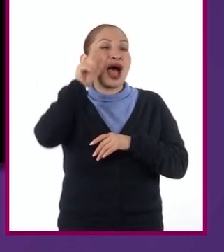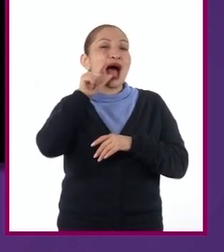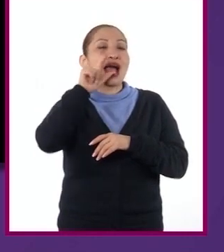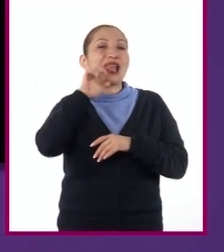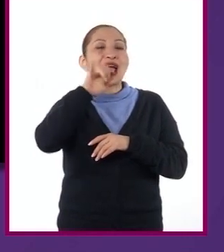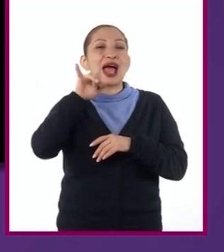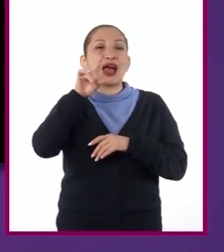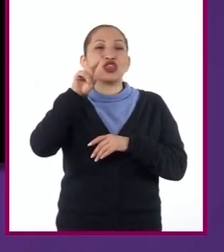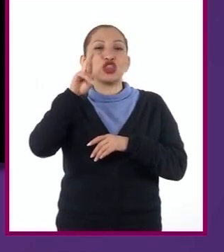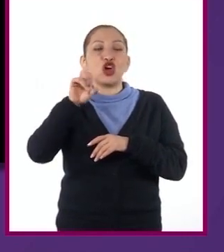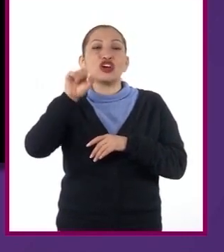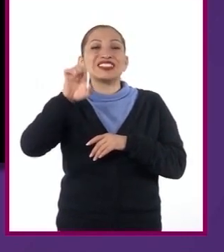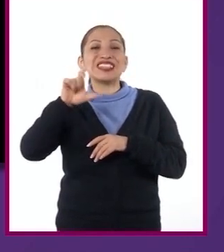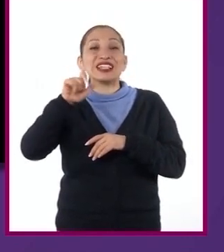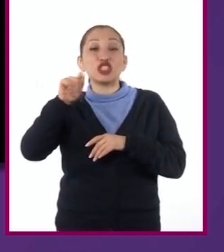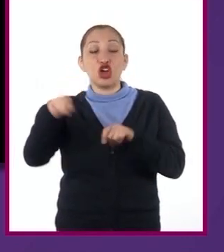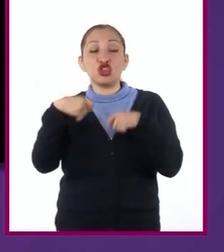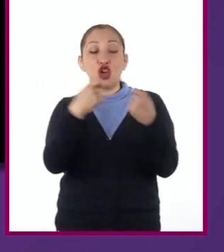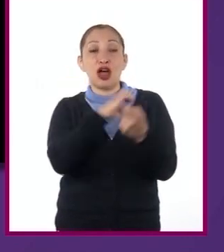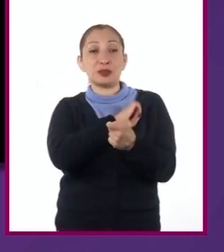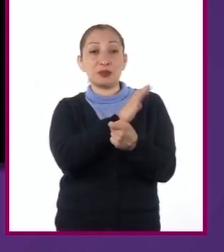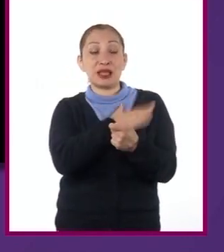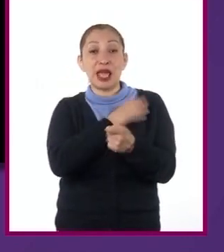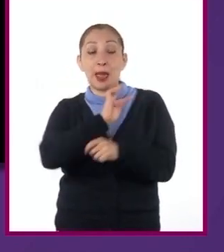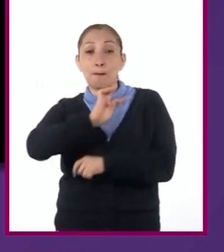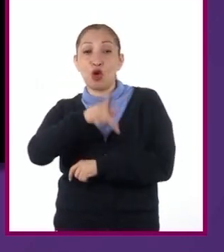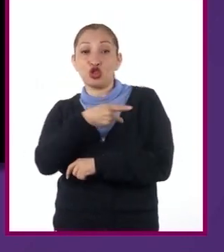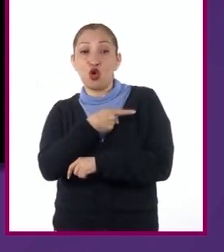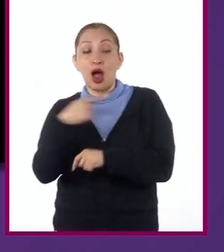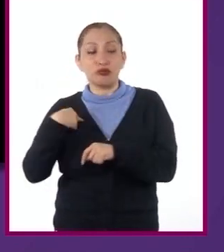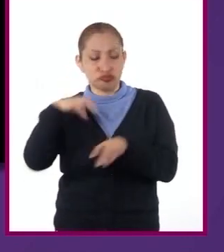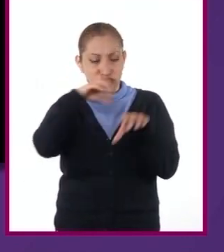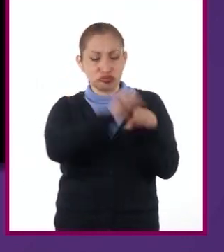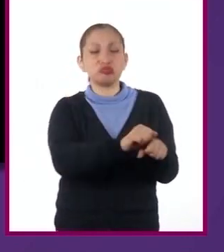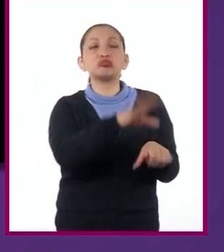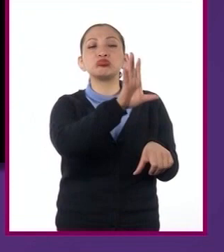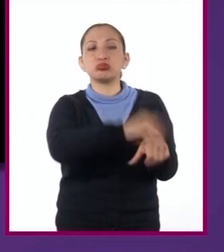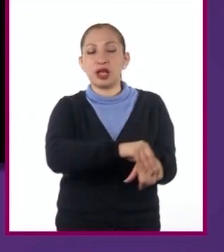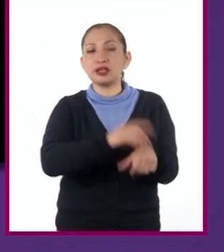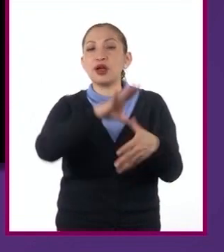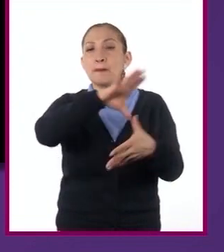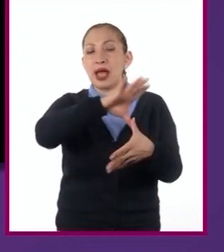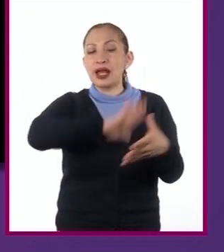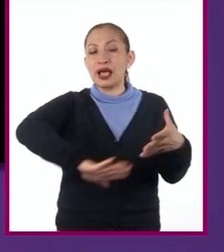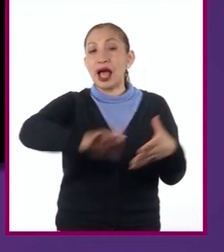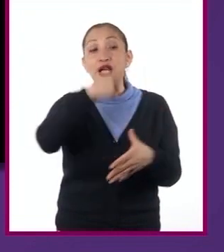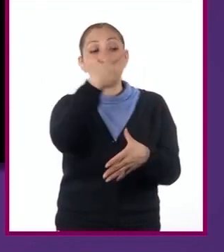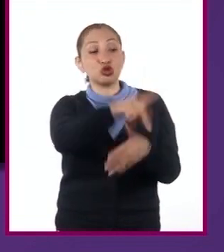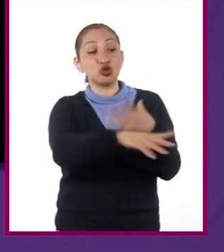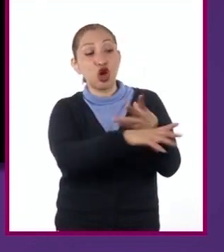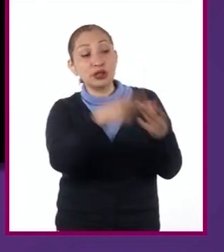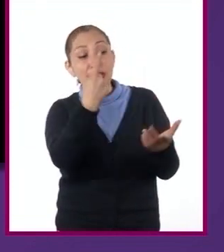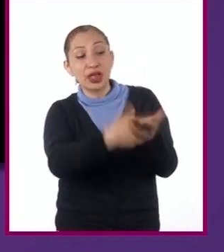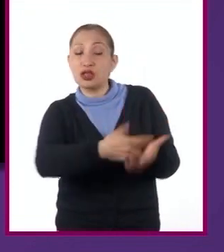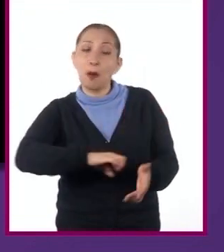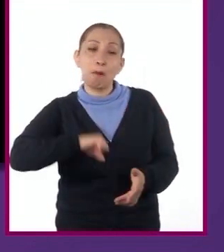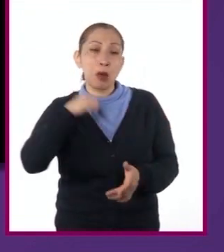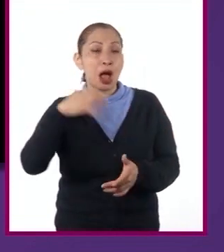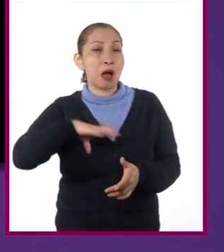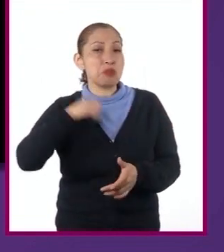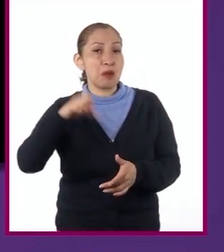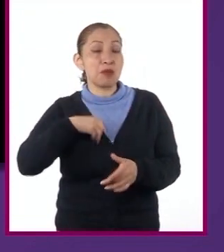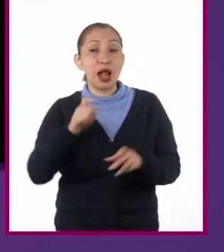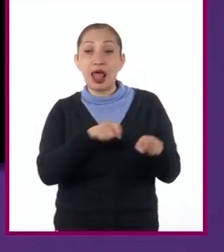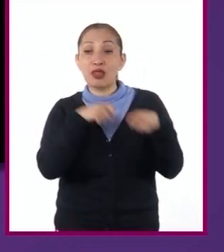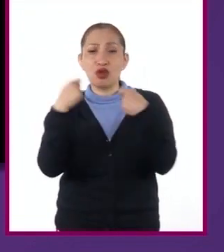VI otorgó a España y Portugal la posesión del territorio americano y la explotación de sus riquezas. Le